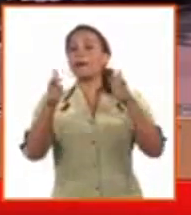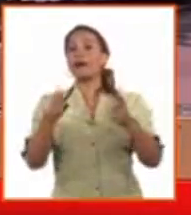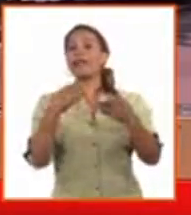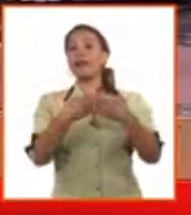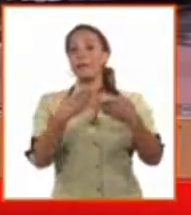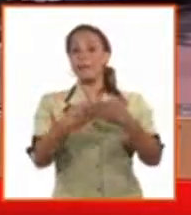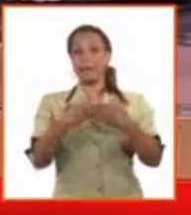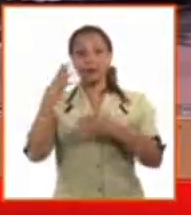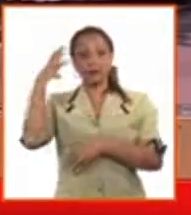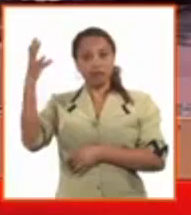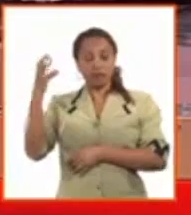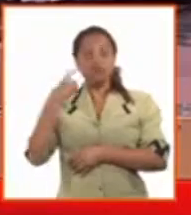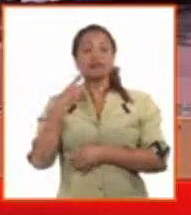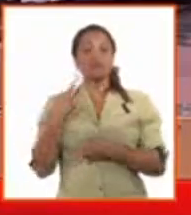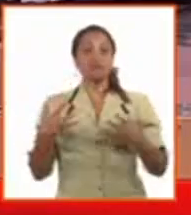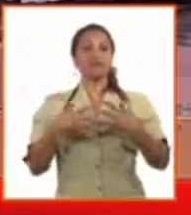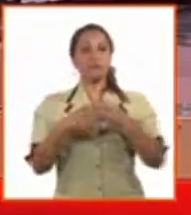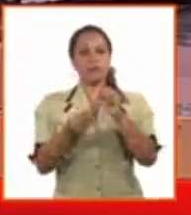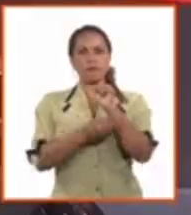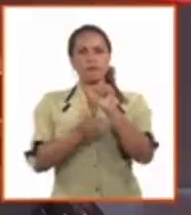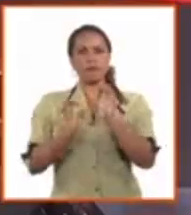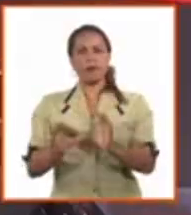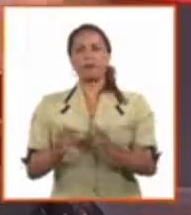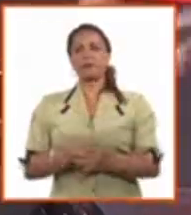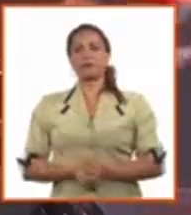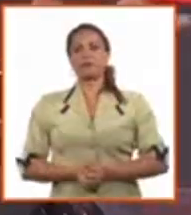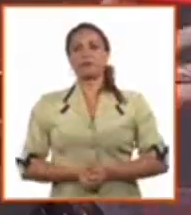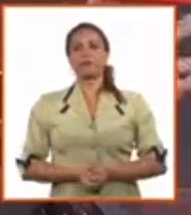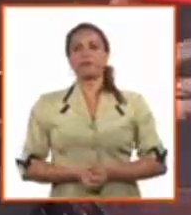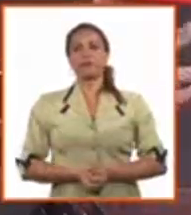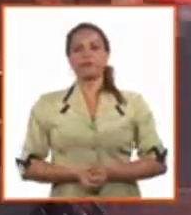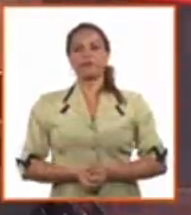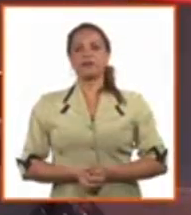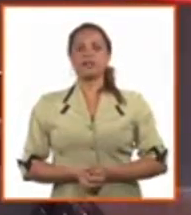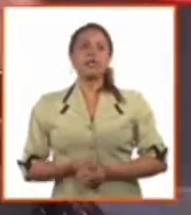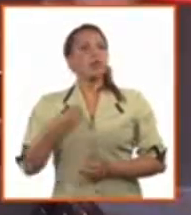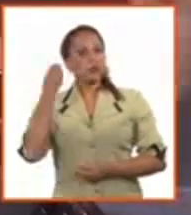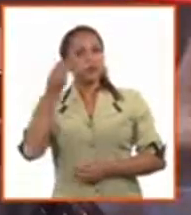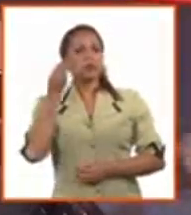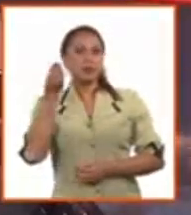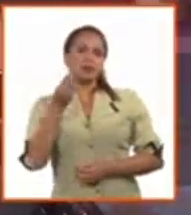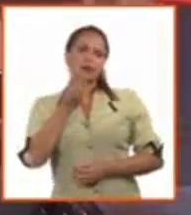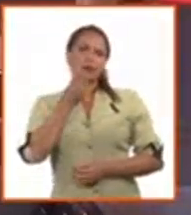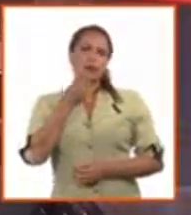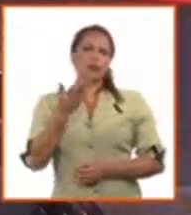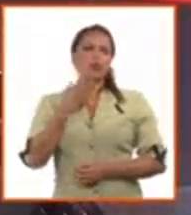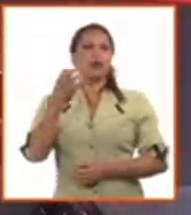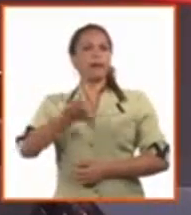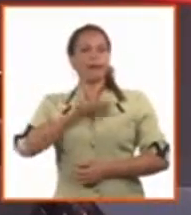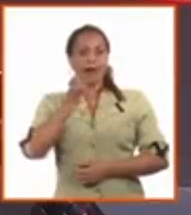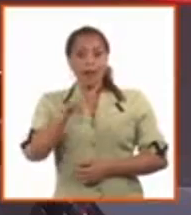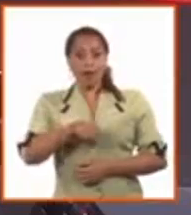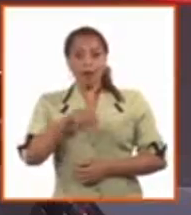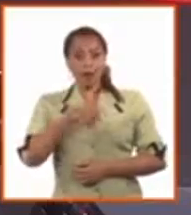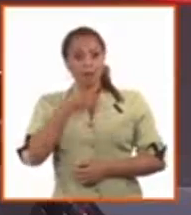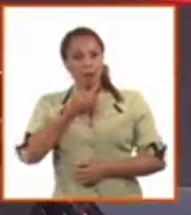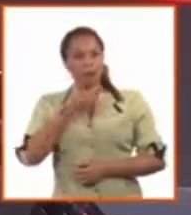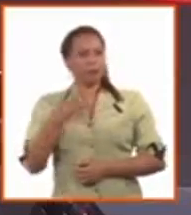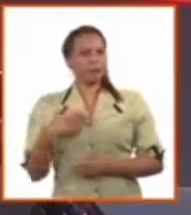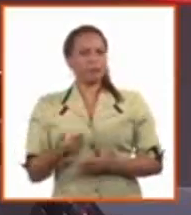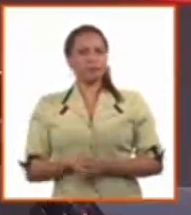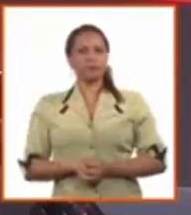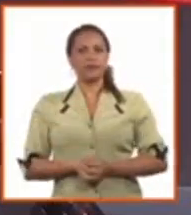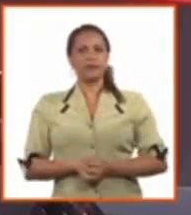del país que fiestas que son paradigmáticos en la gestión exactamente bueno y pienso que incluso es bueno ahora mismo decir